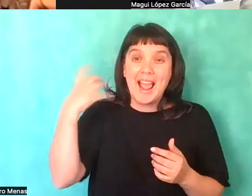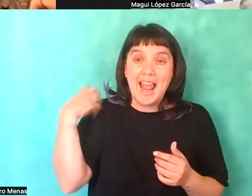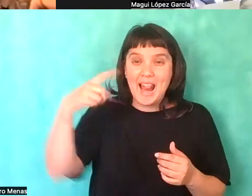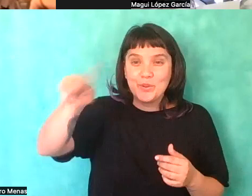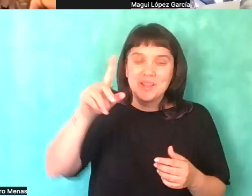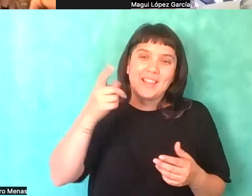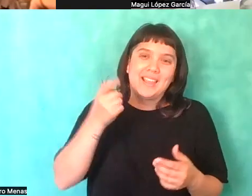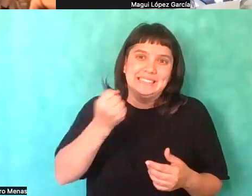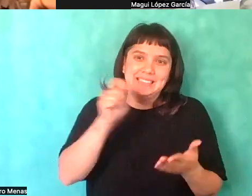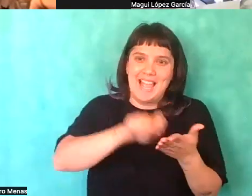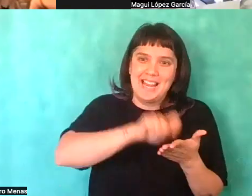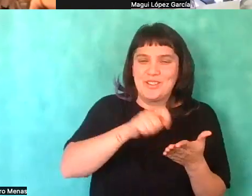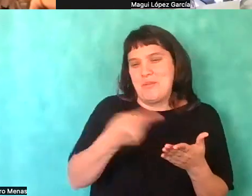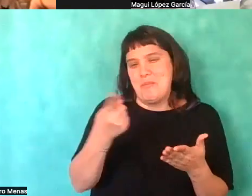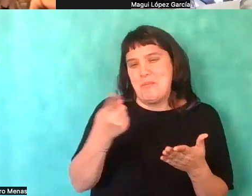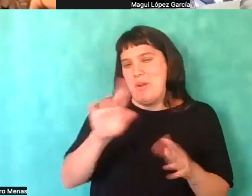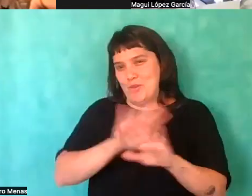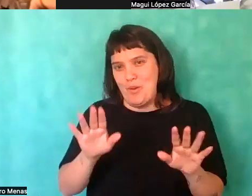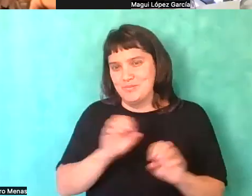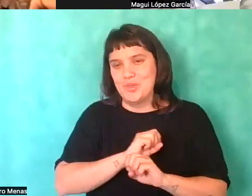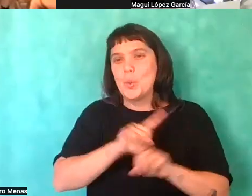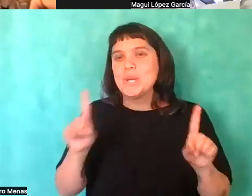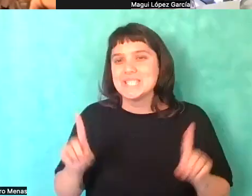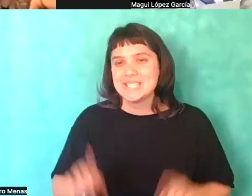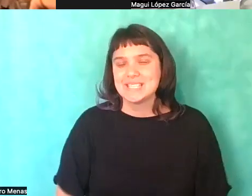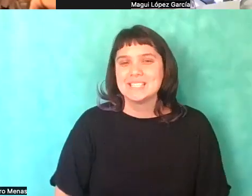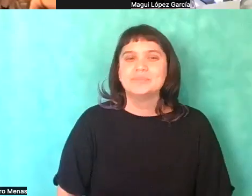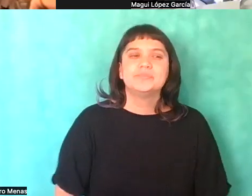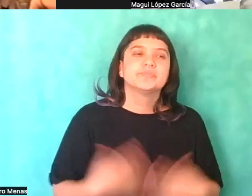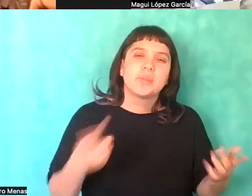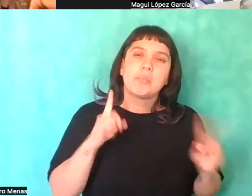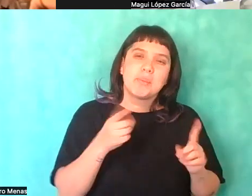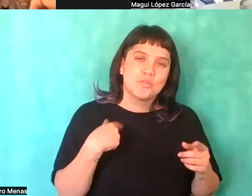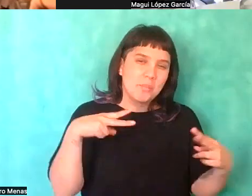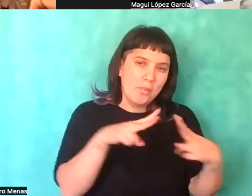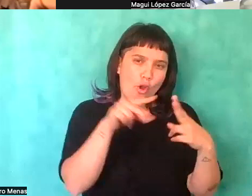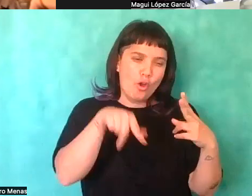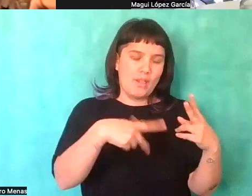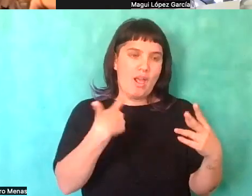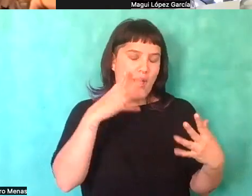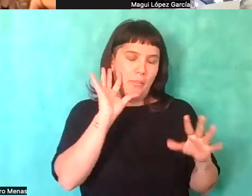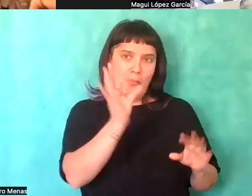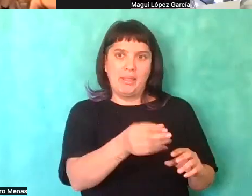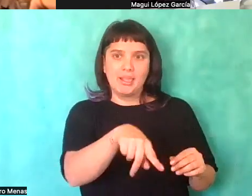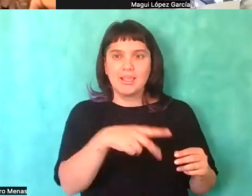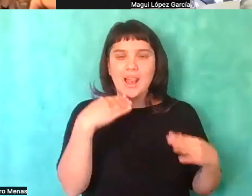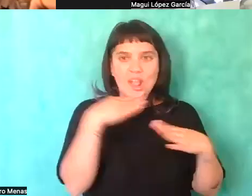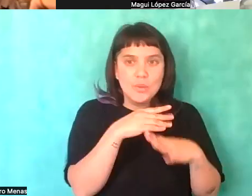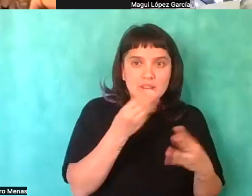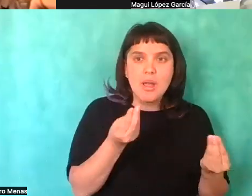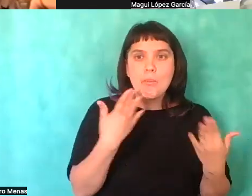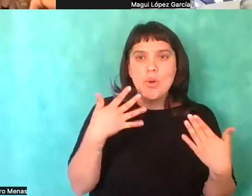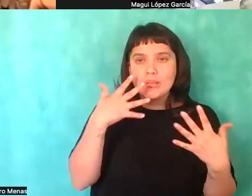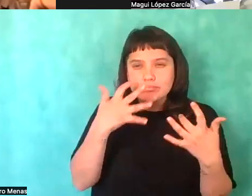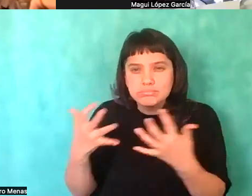sí. Bueno, y entonces ahí me encontré con la lingüística y con que se podía hacer este tipo de estudios, y con estudios también con